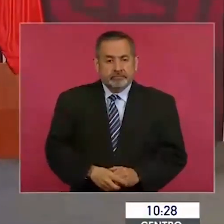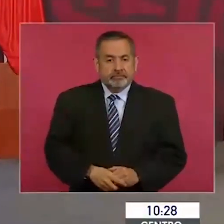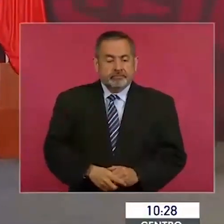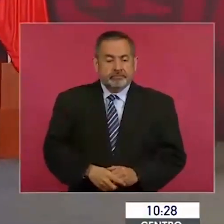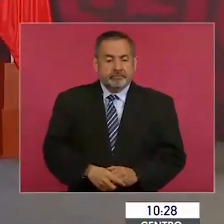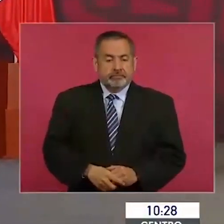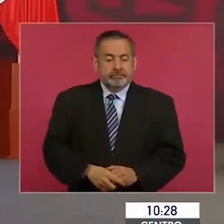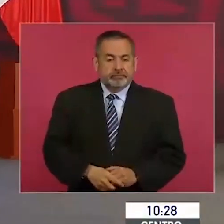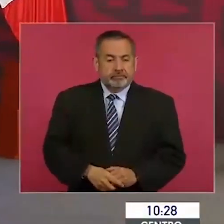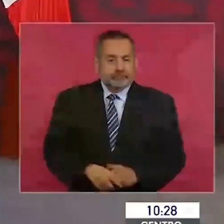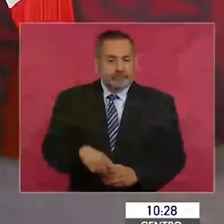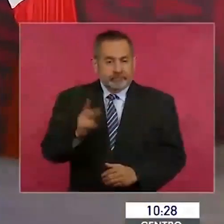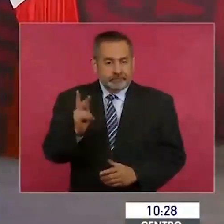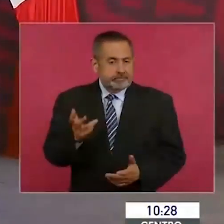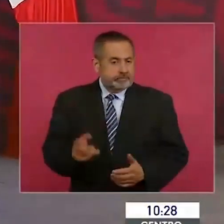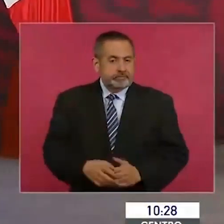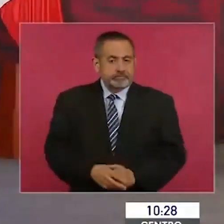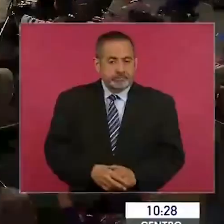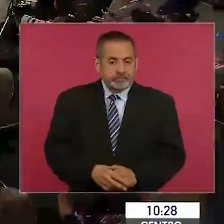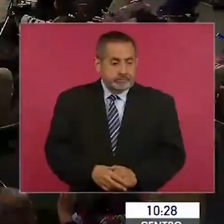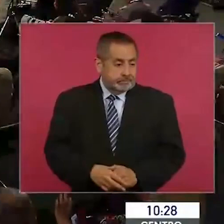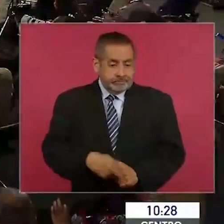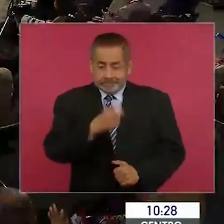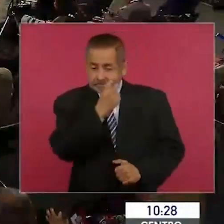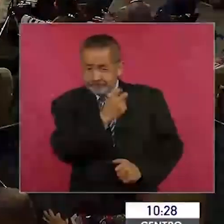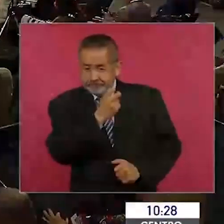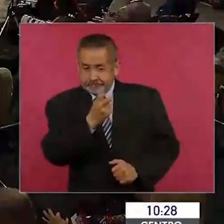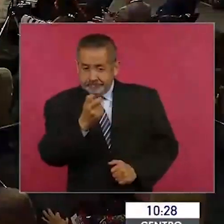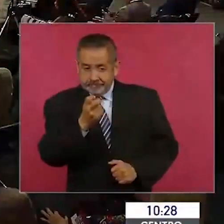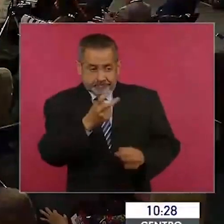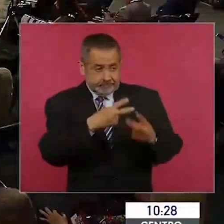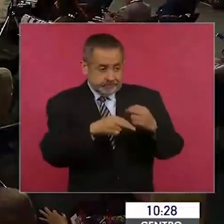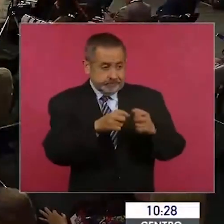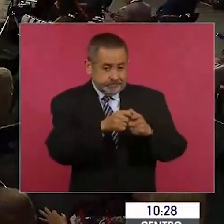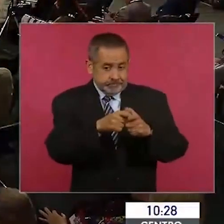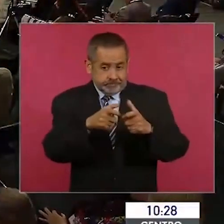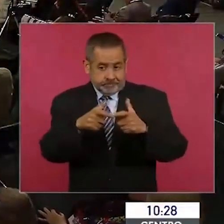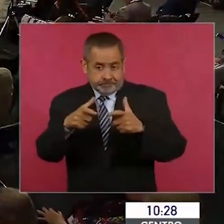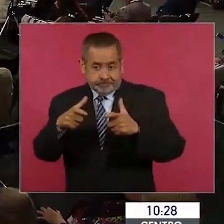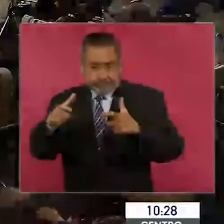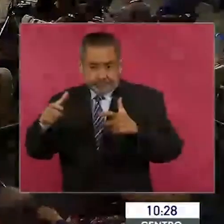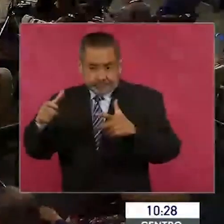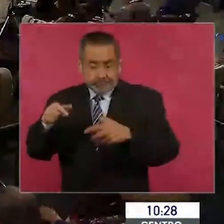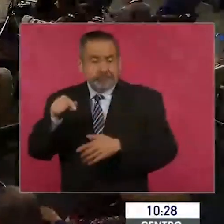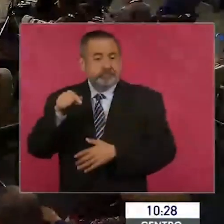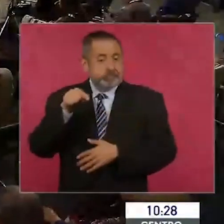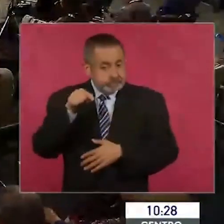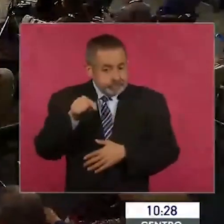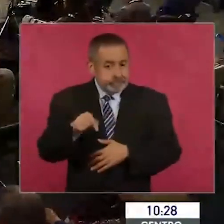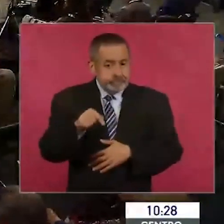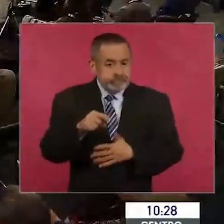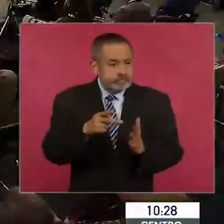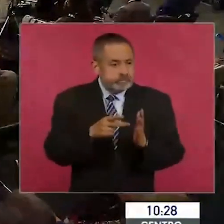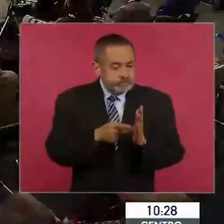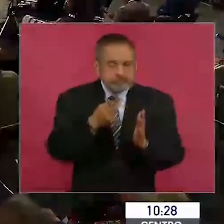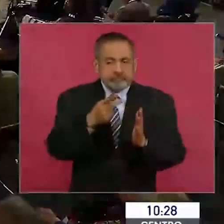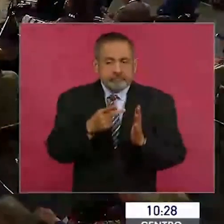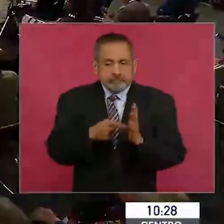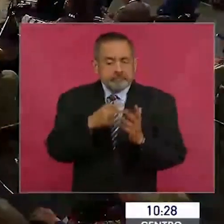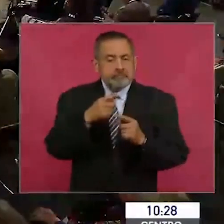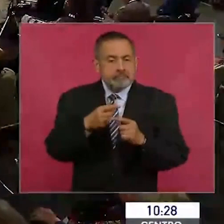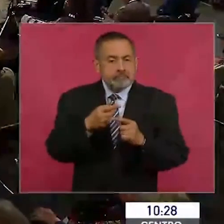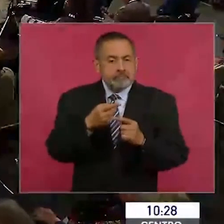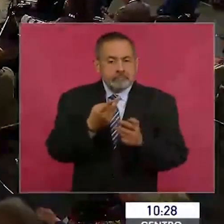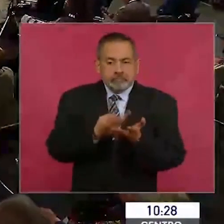2000 pero todo esto está repetido